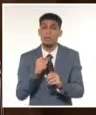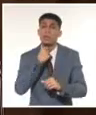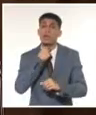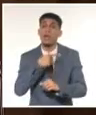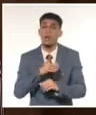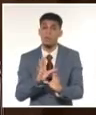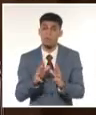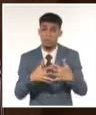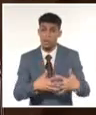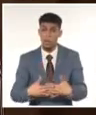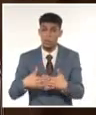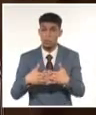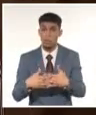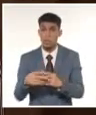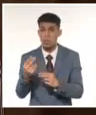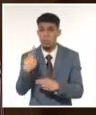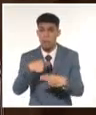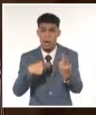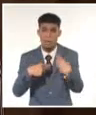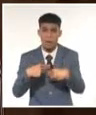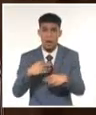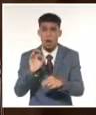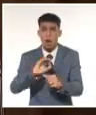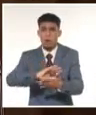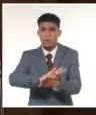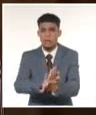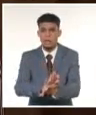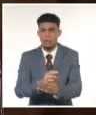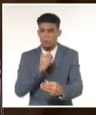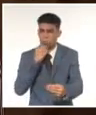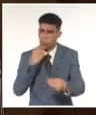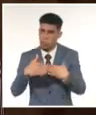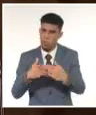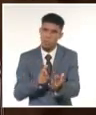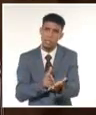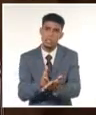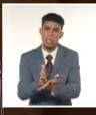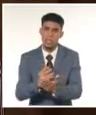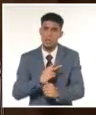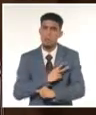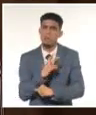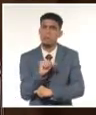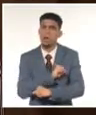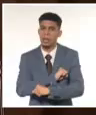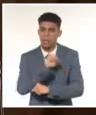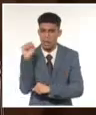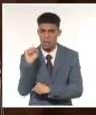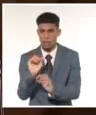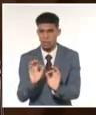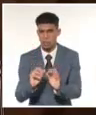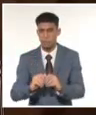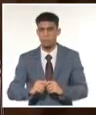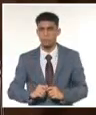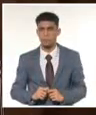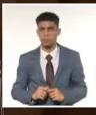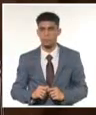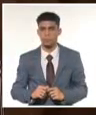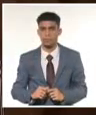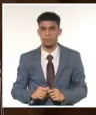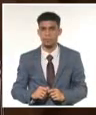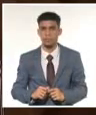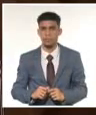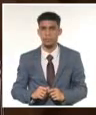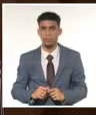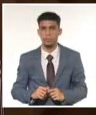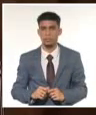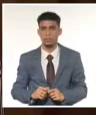en su identidad, la vida se asume como incesante combate, como una cuestión de honor que termina abriéndose paso casi